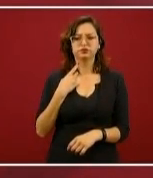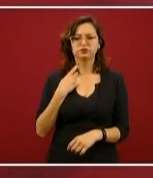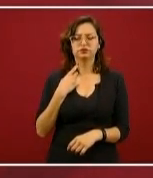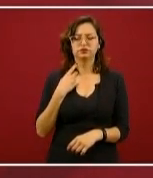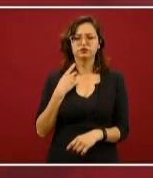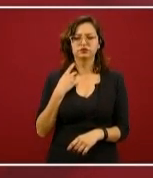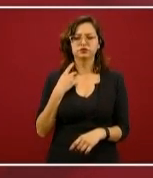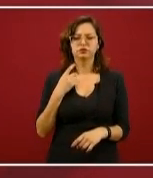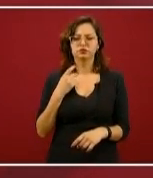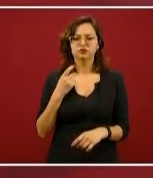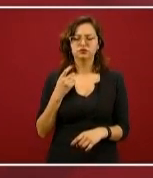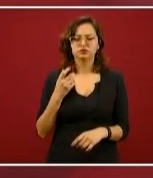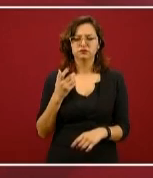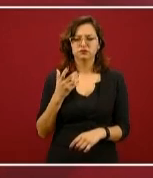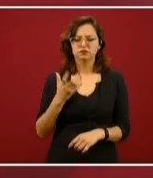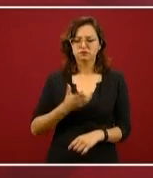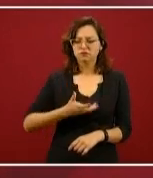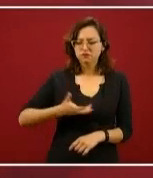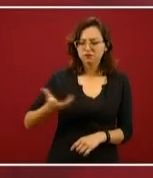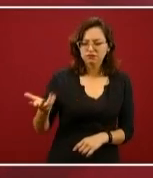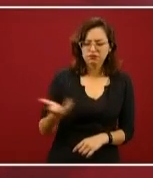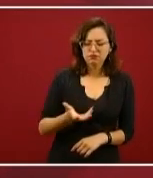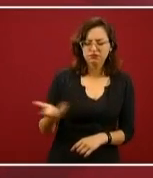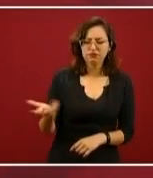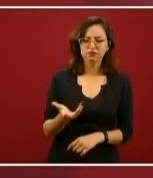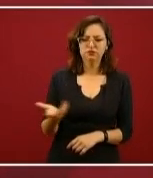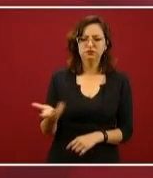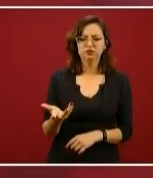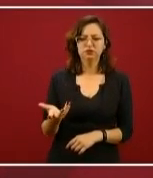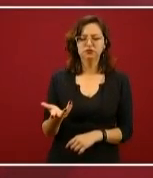que actúa de manera